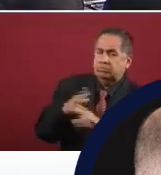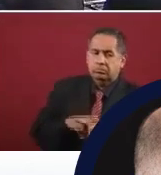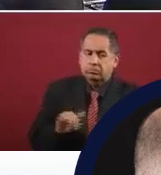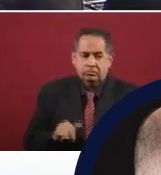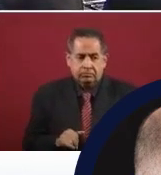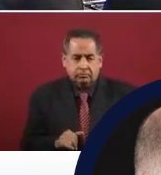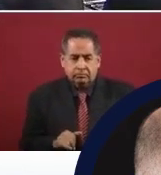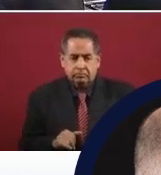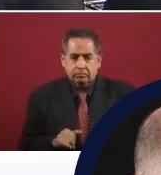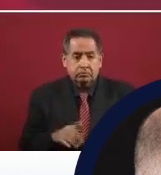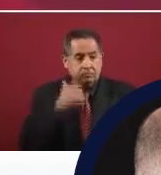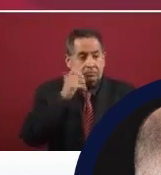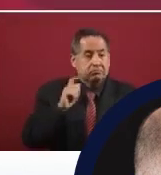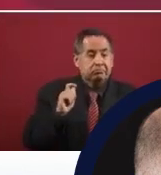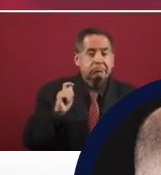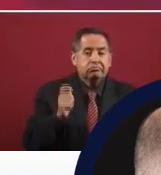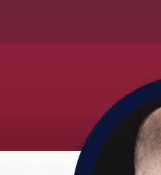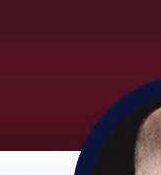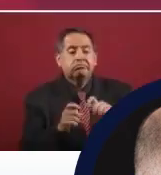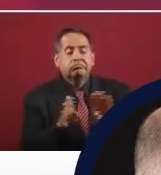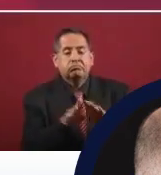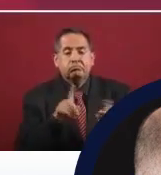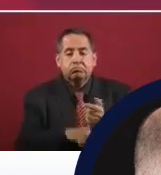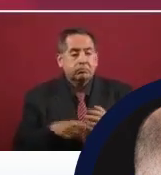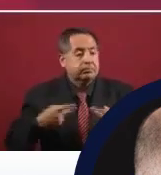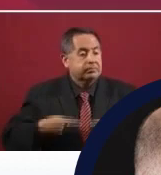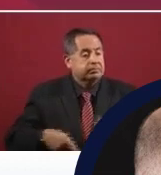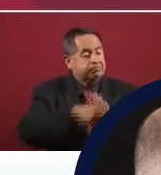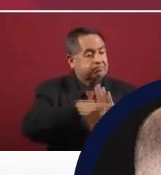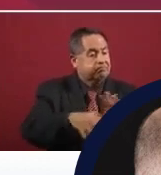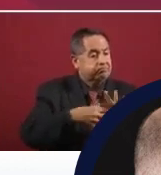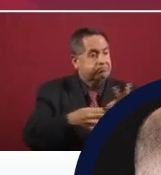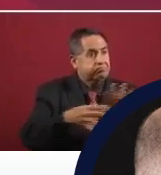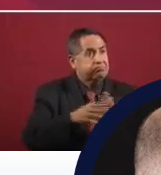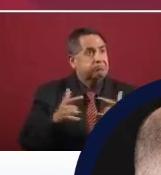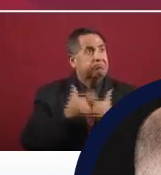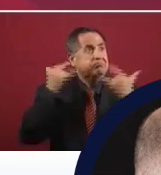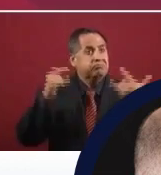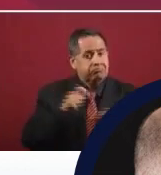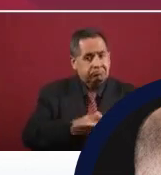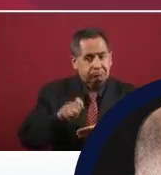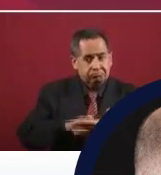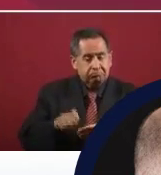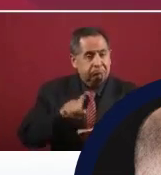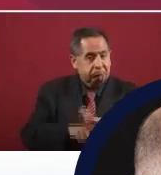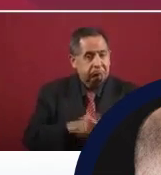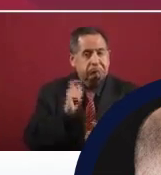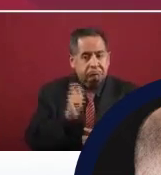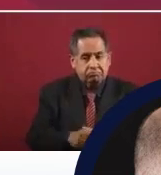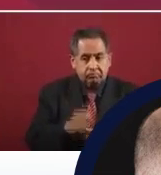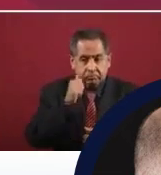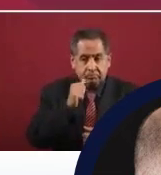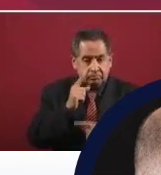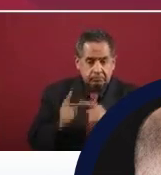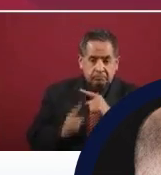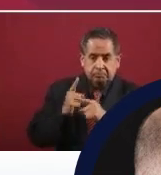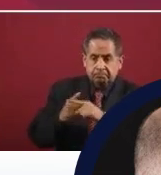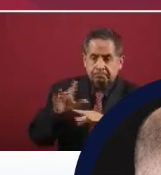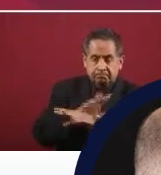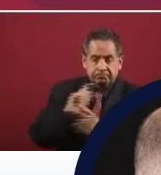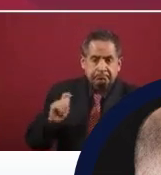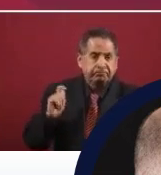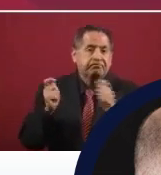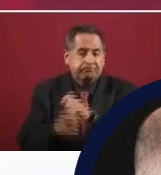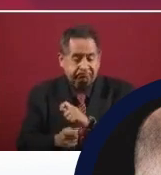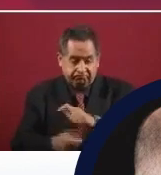anteriores e imagen de López Obrador cargando su maletita en el aeropuerto, subiéndola en el avión, platicando en la sala